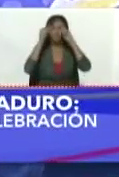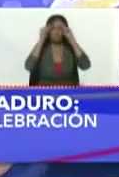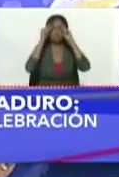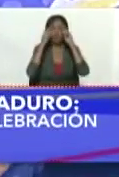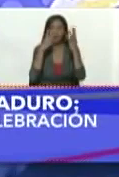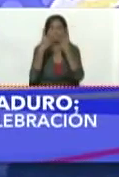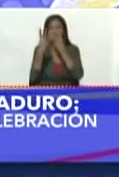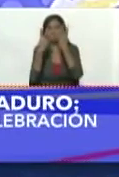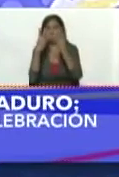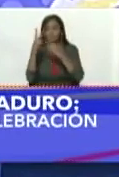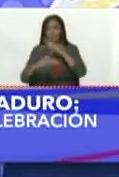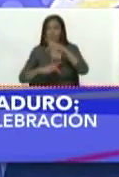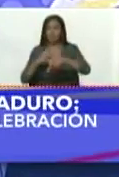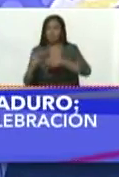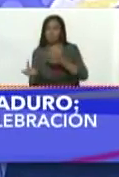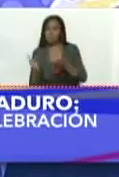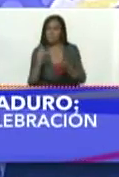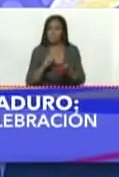expoferia productiva.